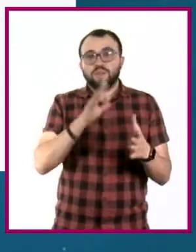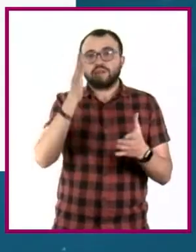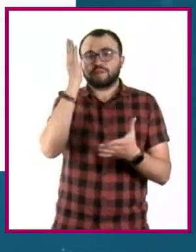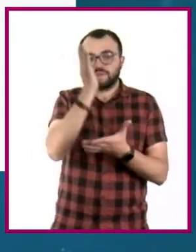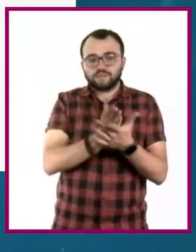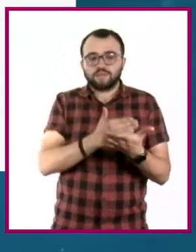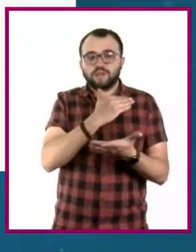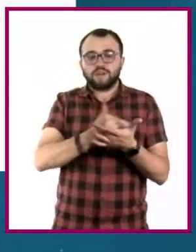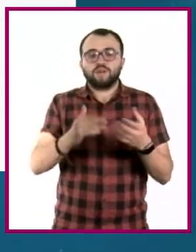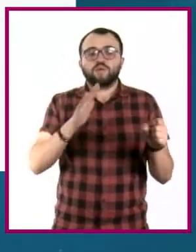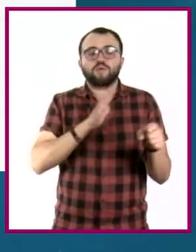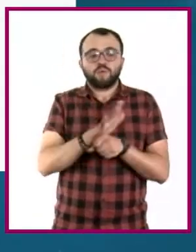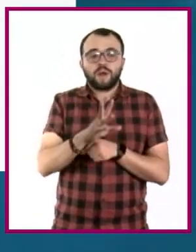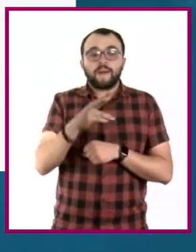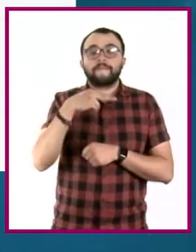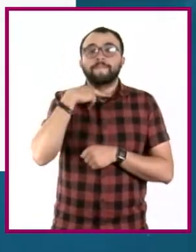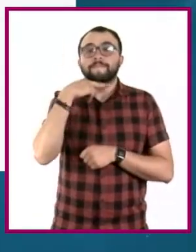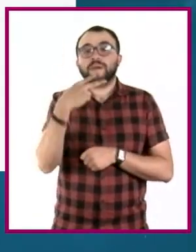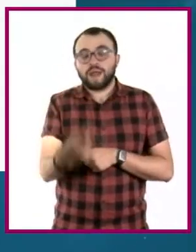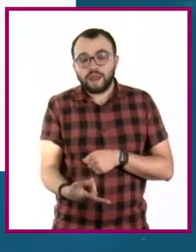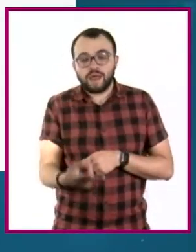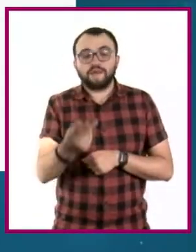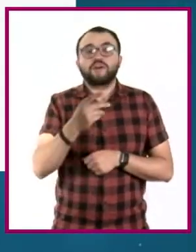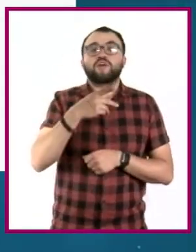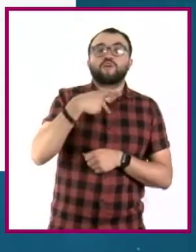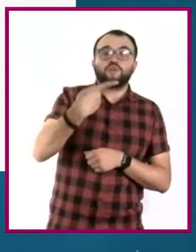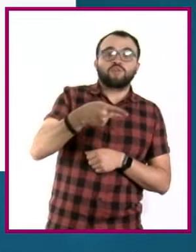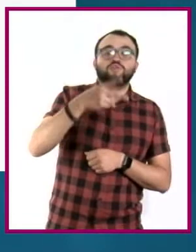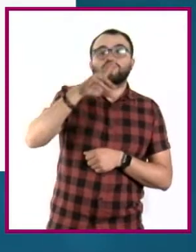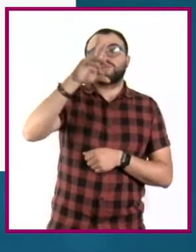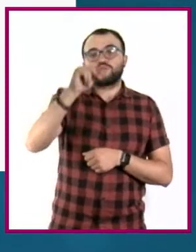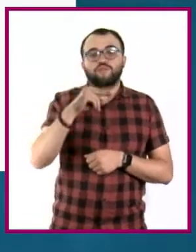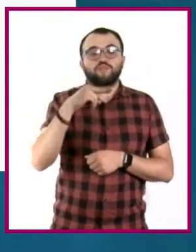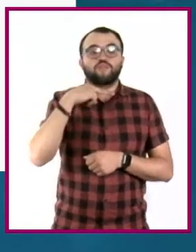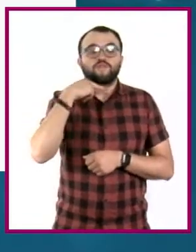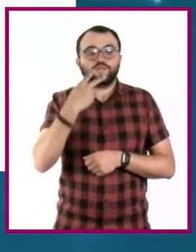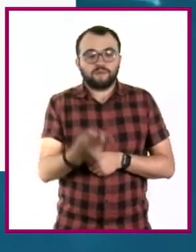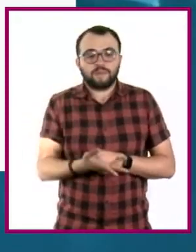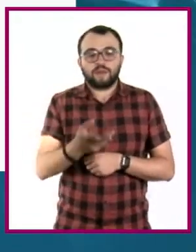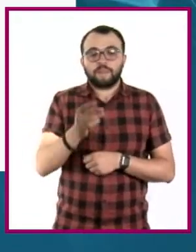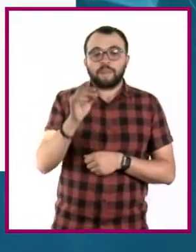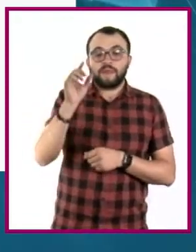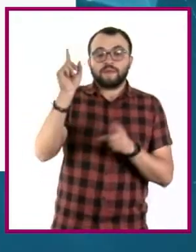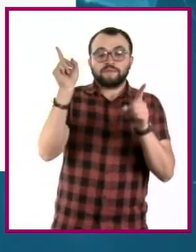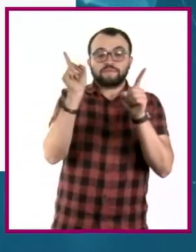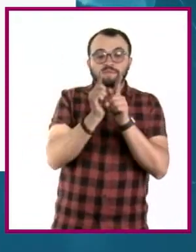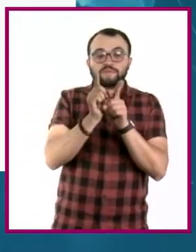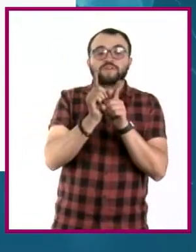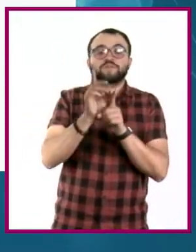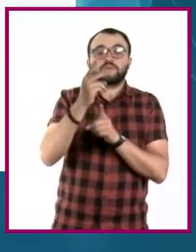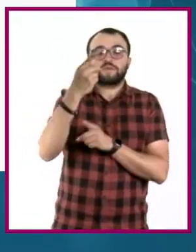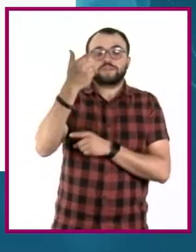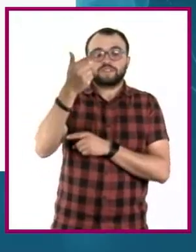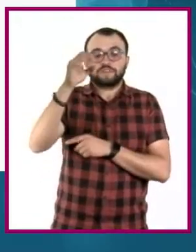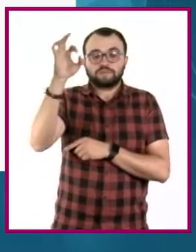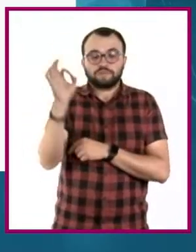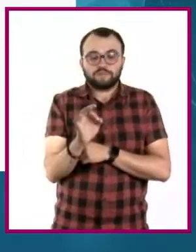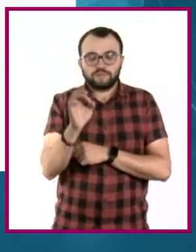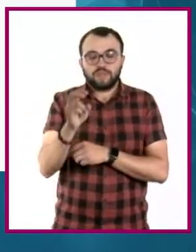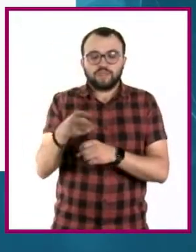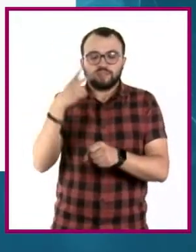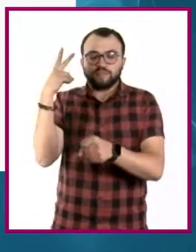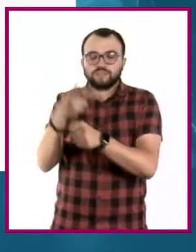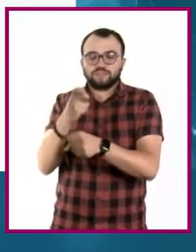y la que es no verbal. La primera corresponde solo a un pequeño porcentaje, mientras que la segunda puede llegar a ser